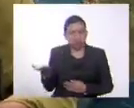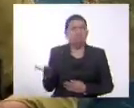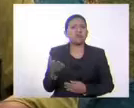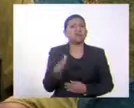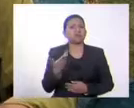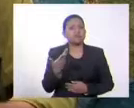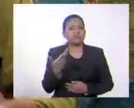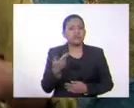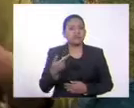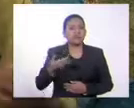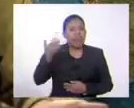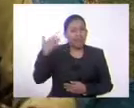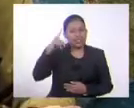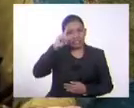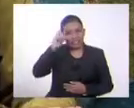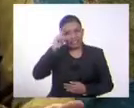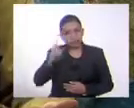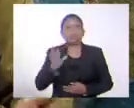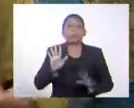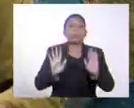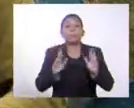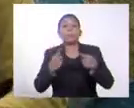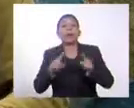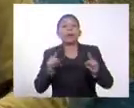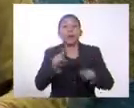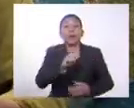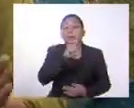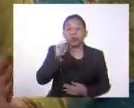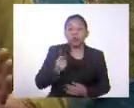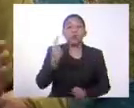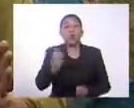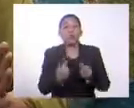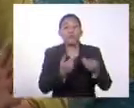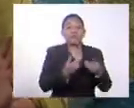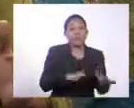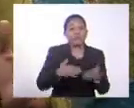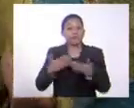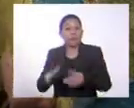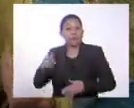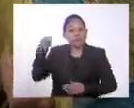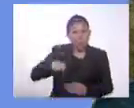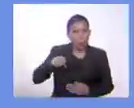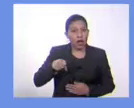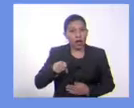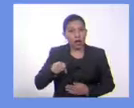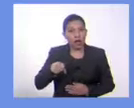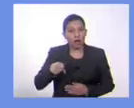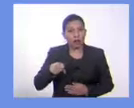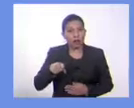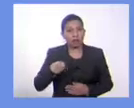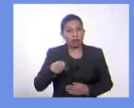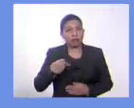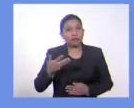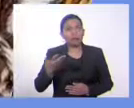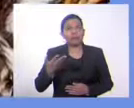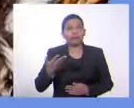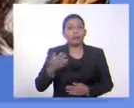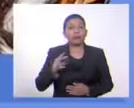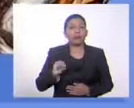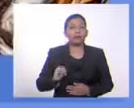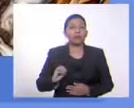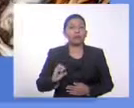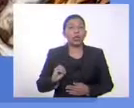y la actualidad. Esa es una distinción bien importante. La modernidad es un momento de la humanidad que inicia con la